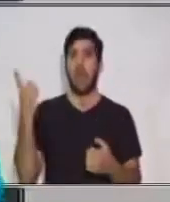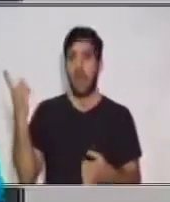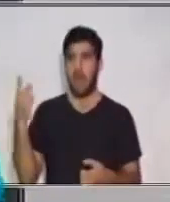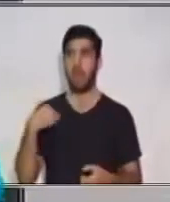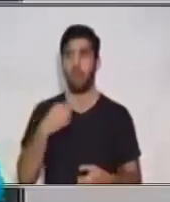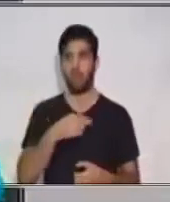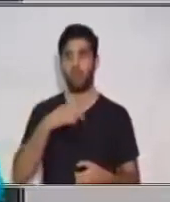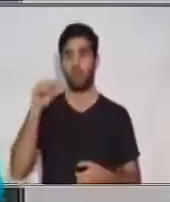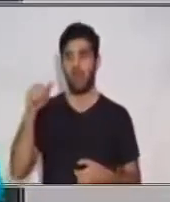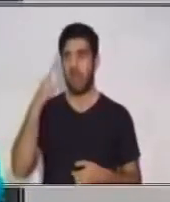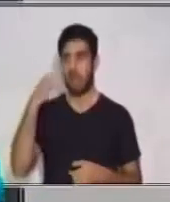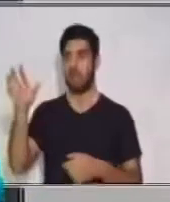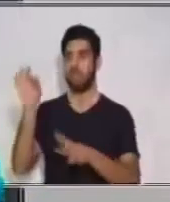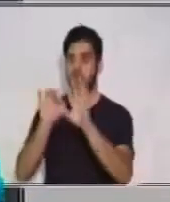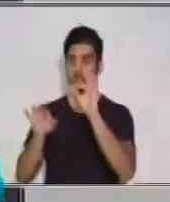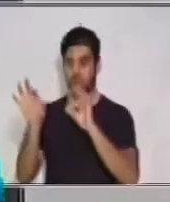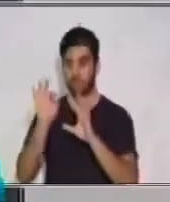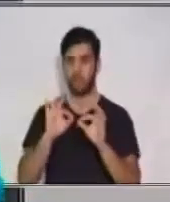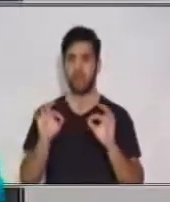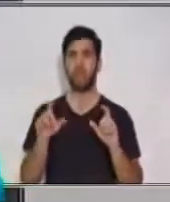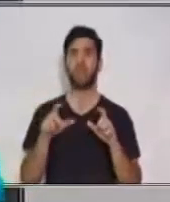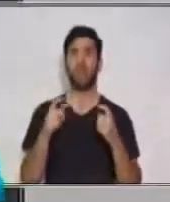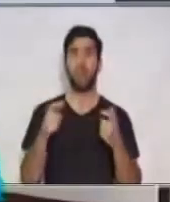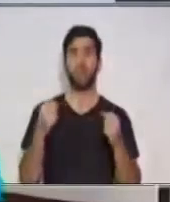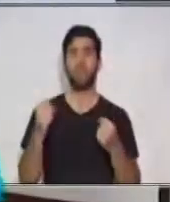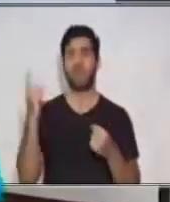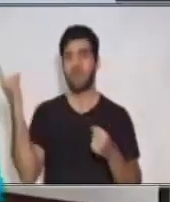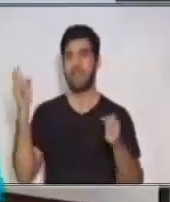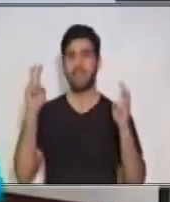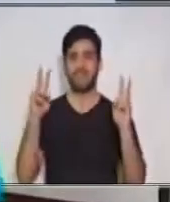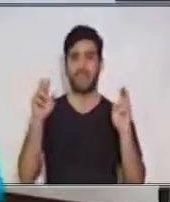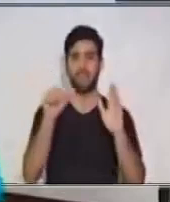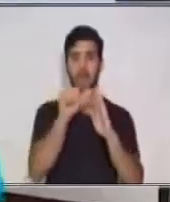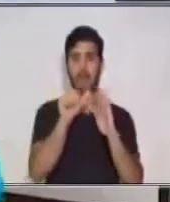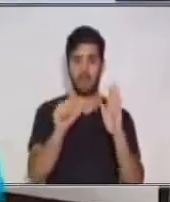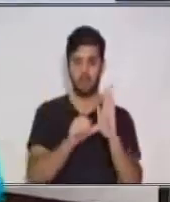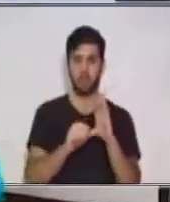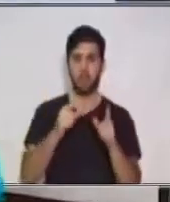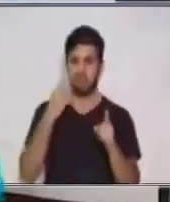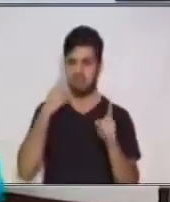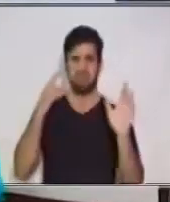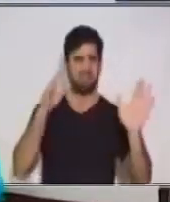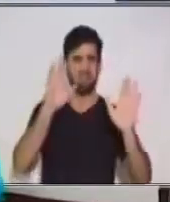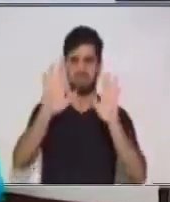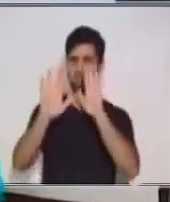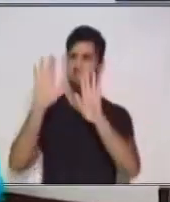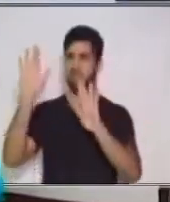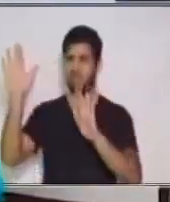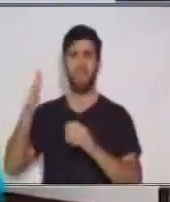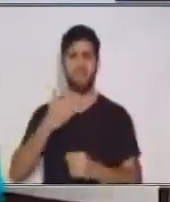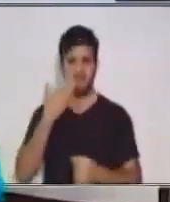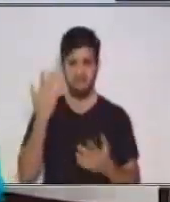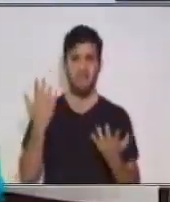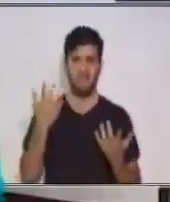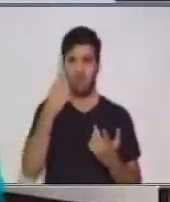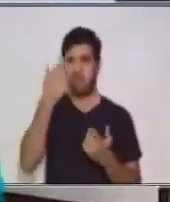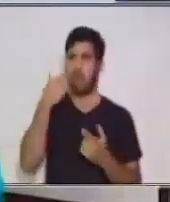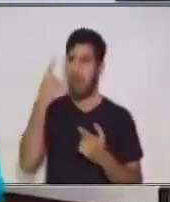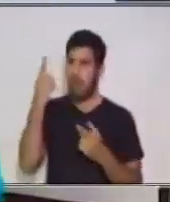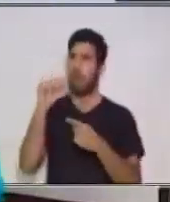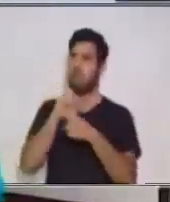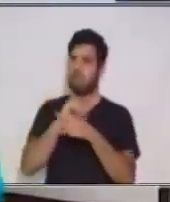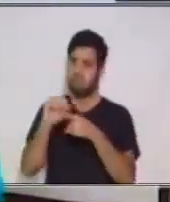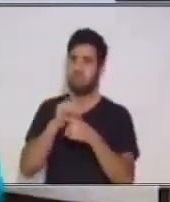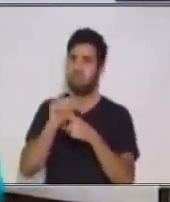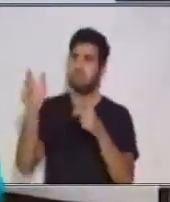vamos a poder identificar el artículo. Sencillo, yo creo que todo esto es una forma sencilla, solamente es de que nosotros